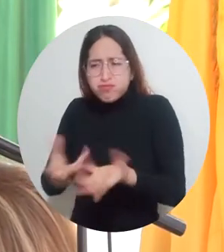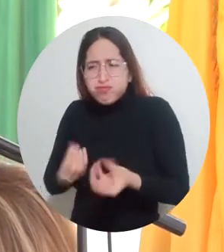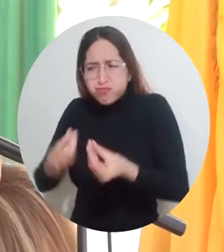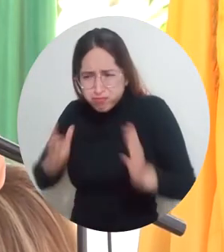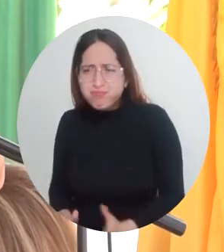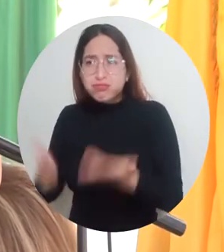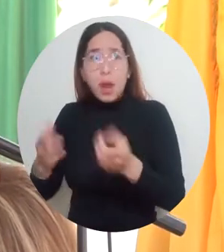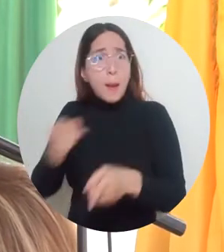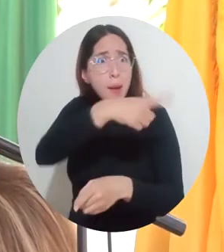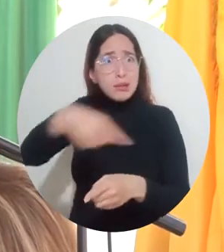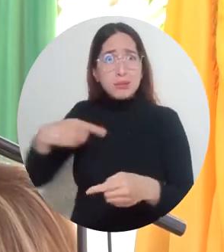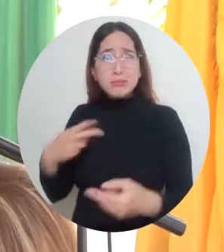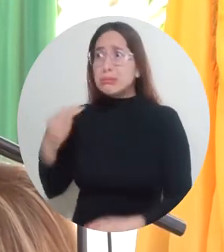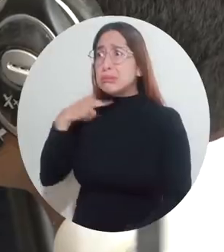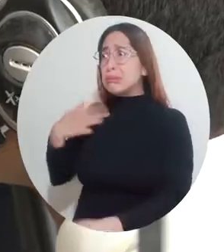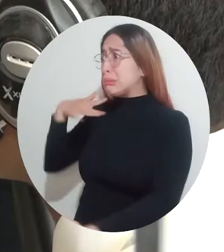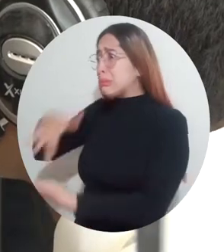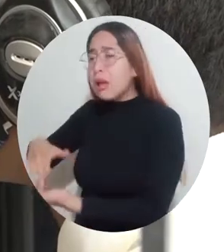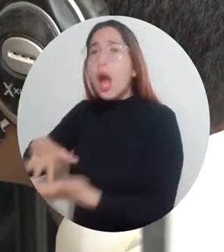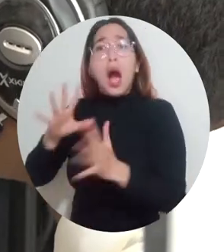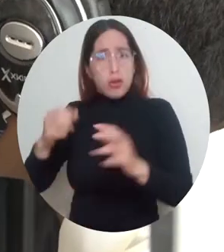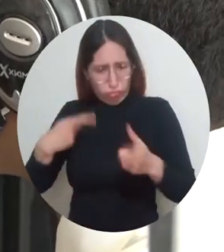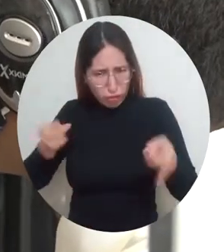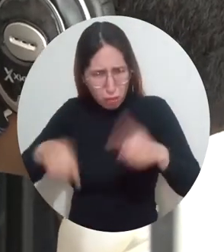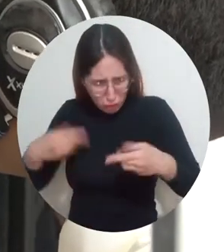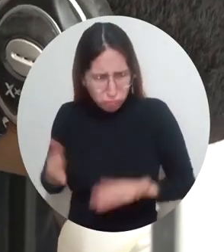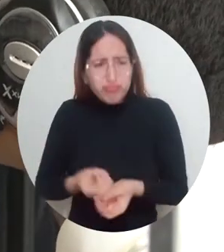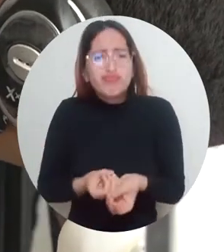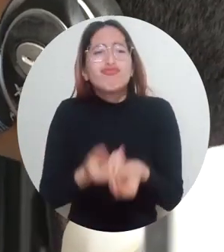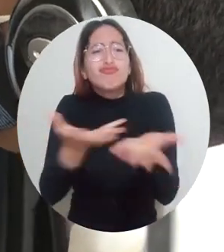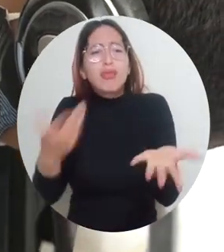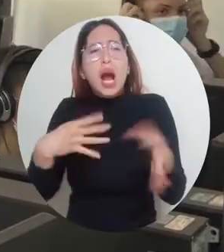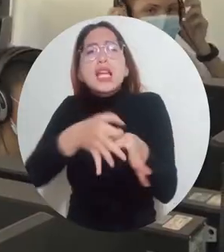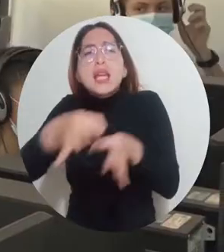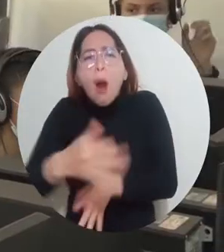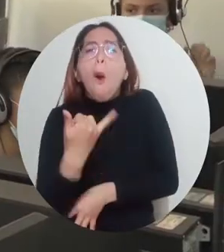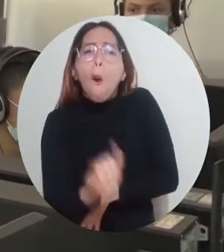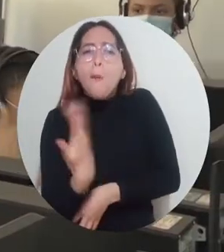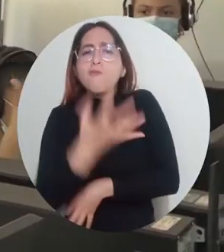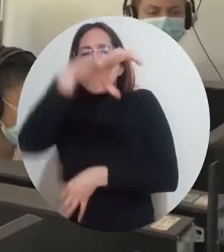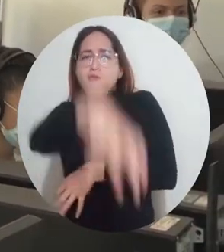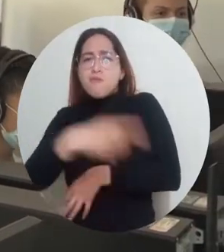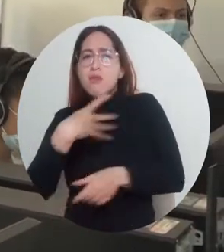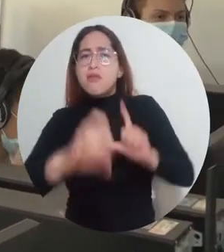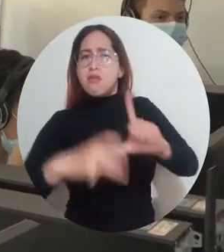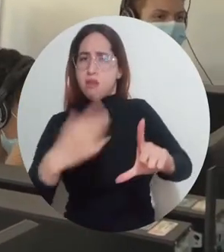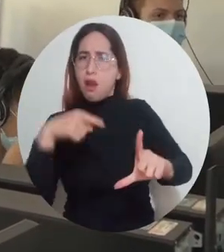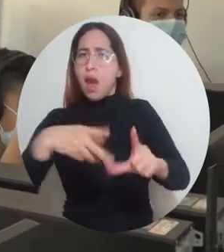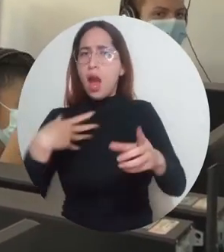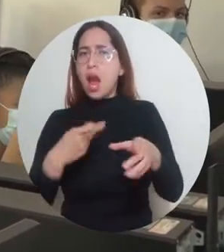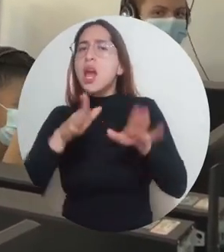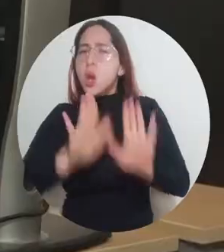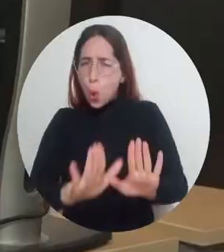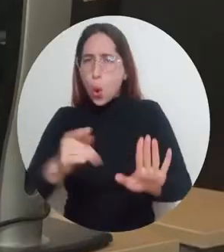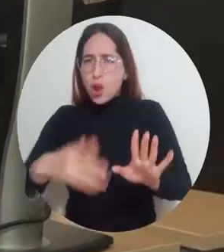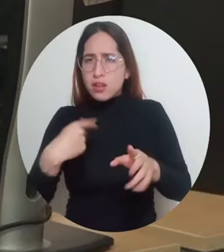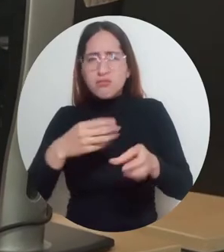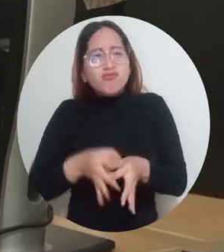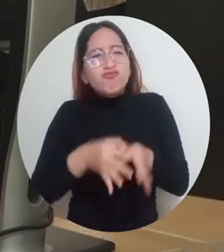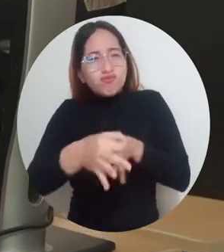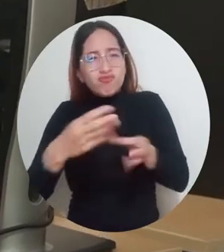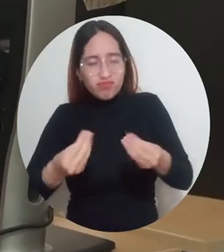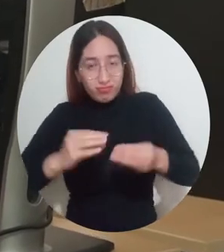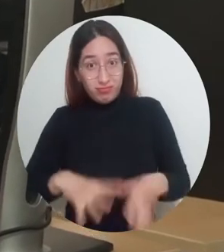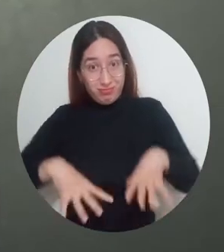pueden ir todos, también vamos a tener sedes digitales como la que vamos a tener en El Piñón. La Alma Mater llevó al municipio 12 computadores,